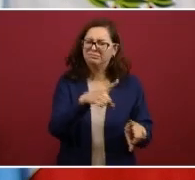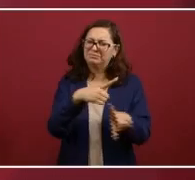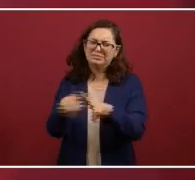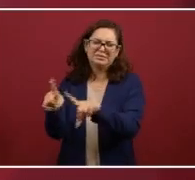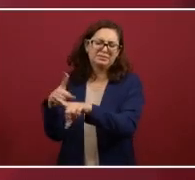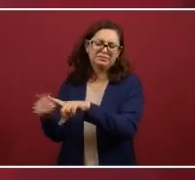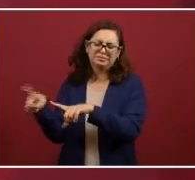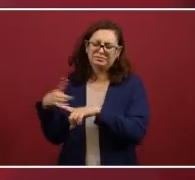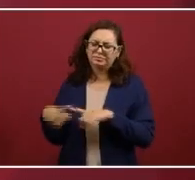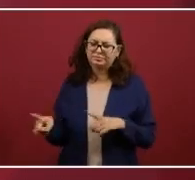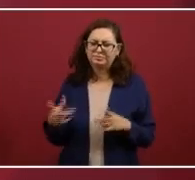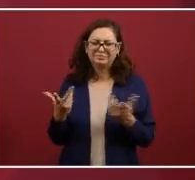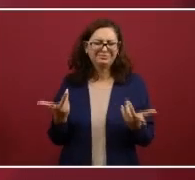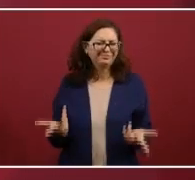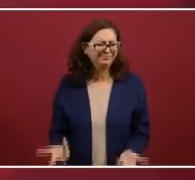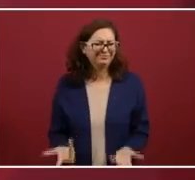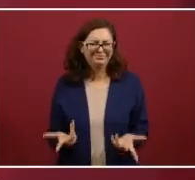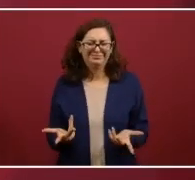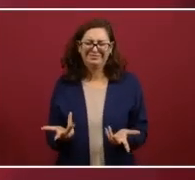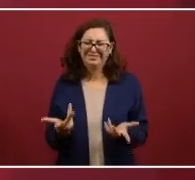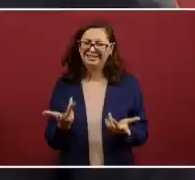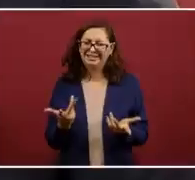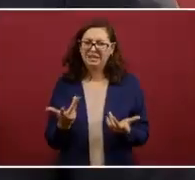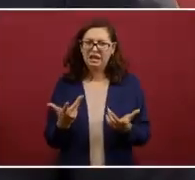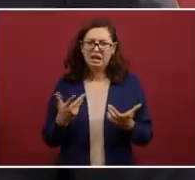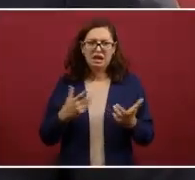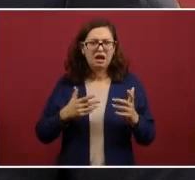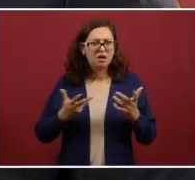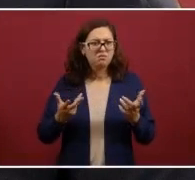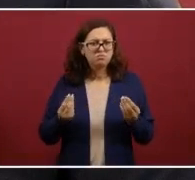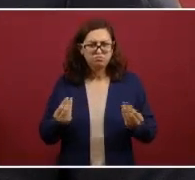de miles de empleos